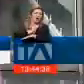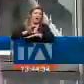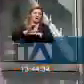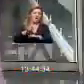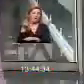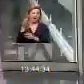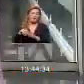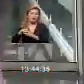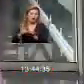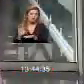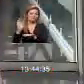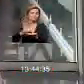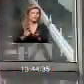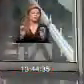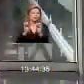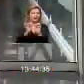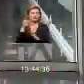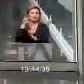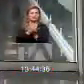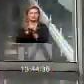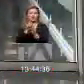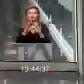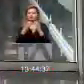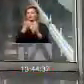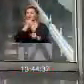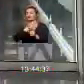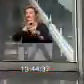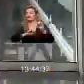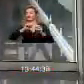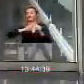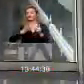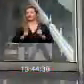rurales. Se espera que la próxima semana la comisión pueda empezar a trabajar el informe para primer debate.